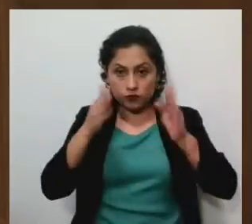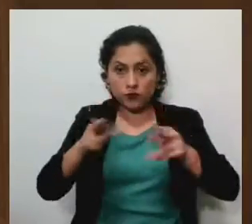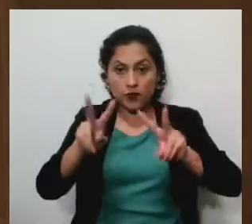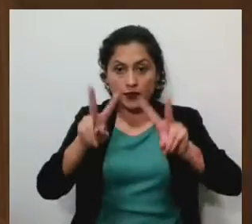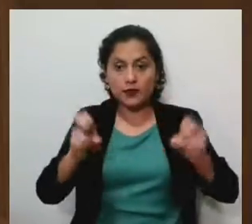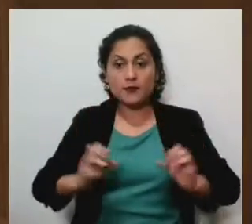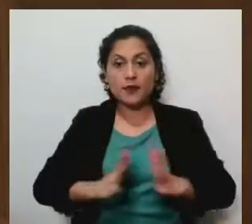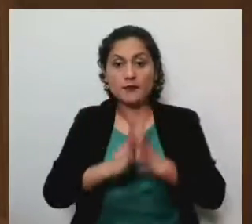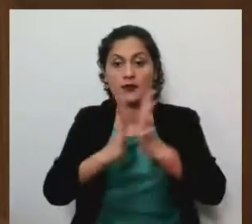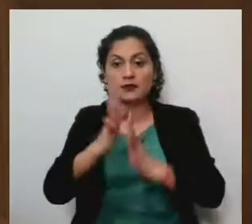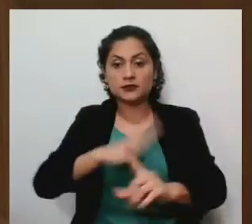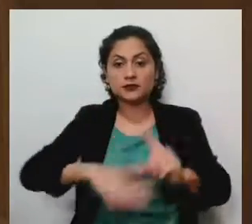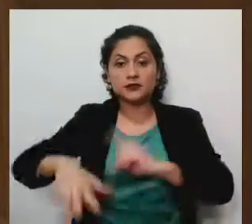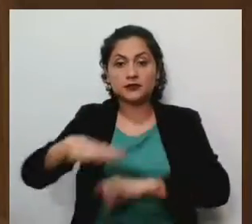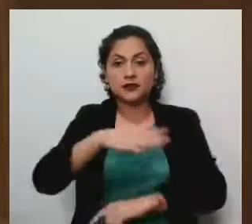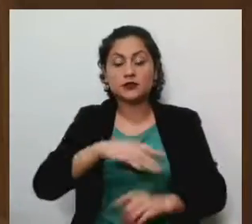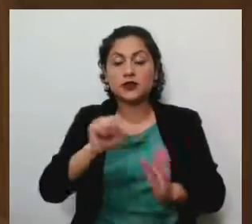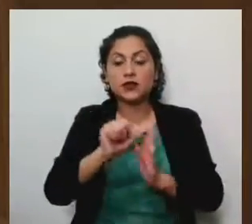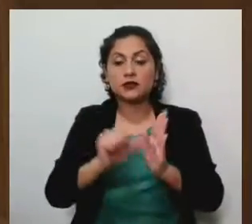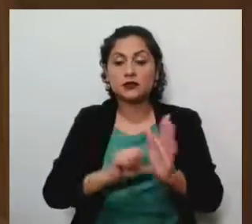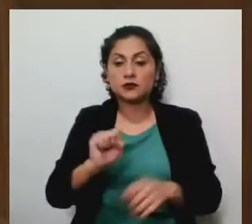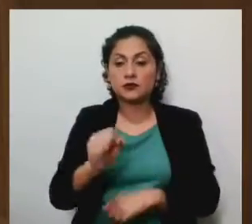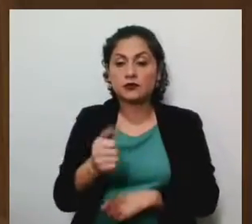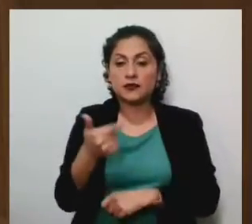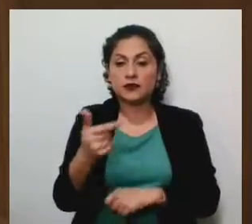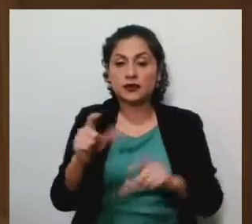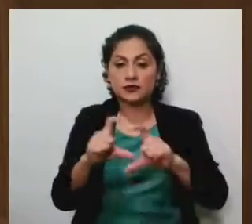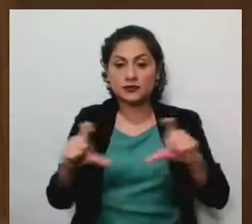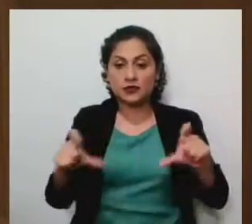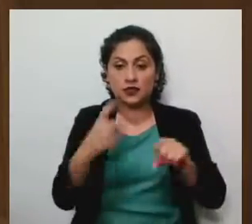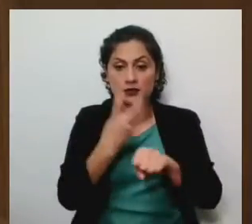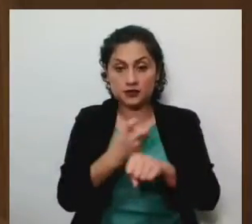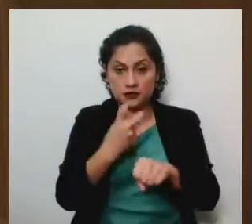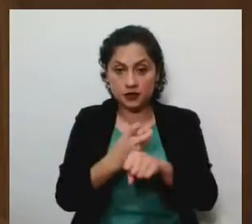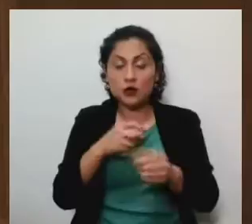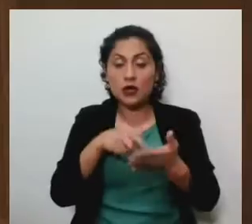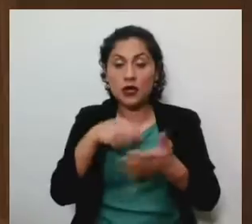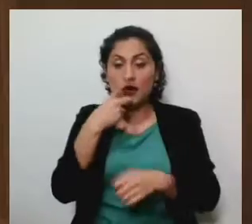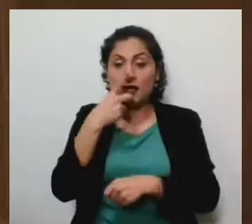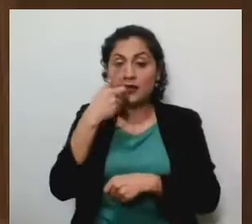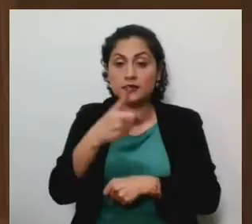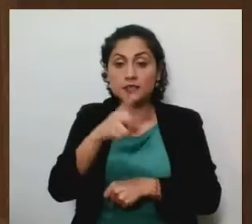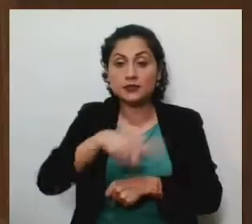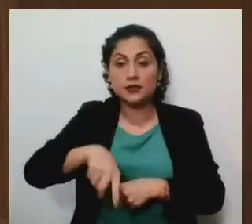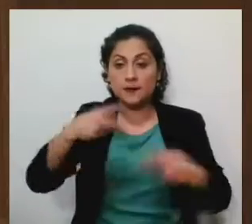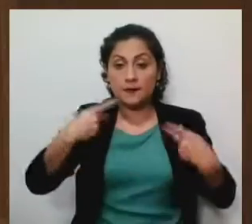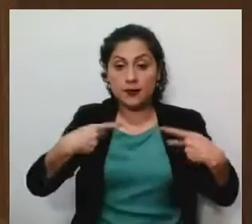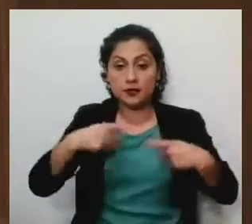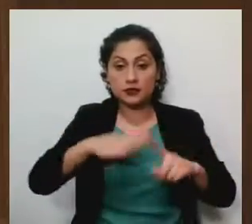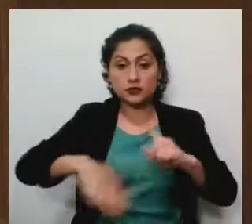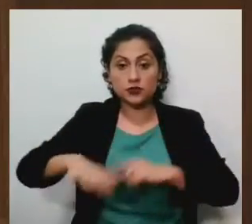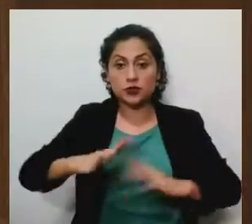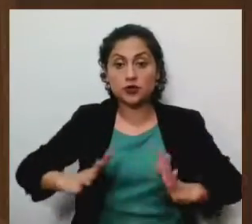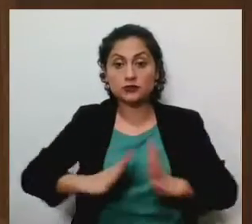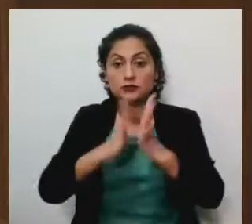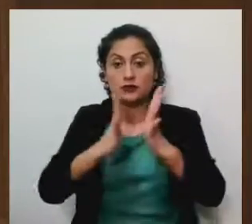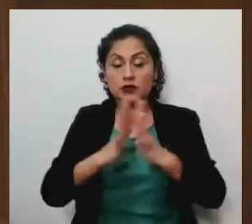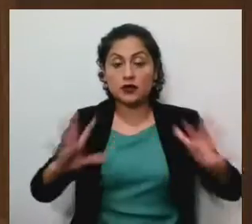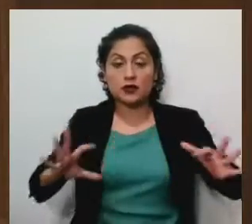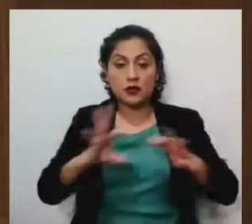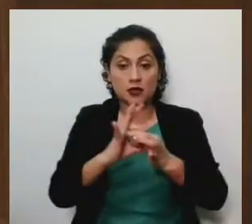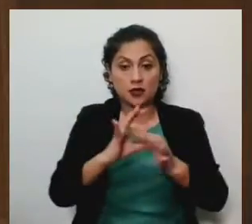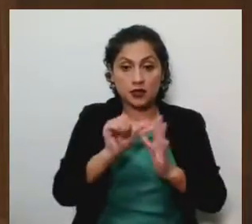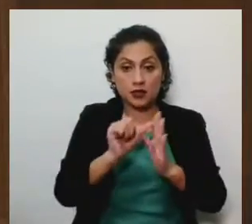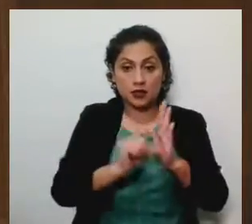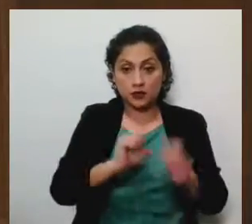del artículo 77 establece que la Comisión de Participación Ciudadana, a que se refiere el artículo 69 de la ley,